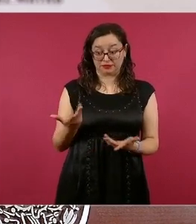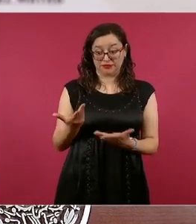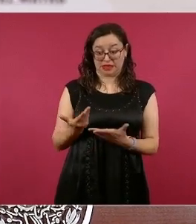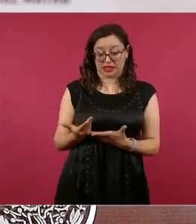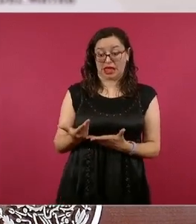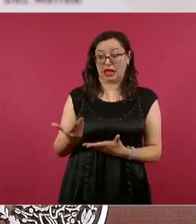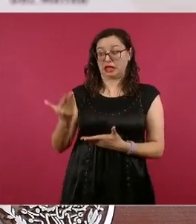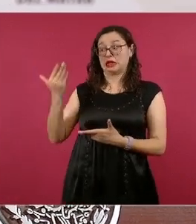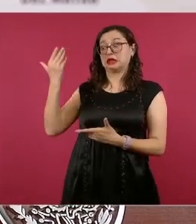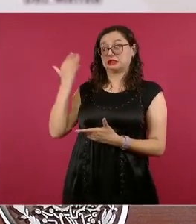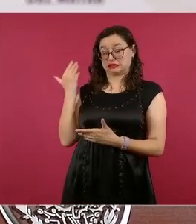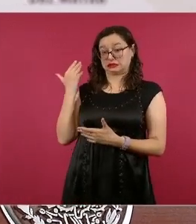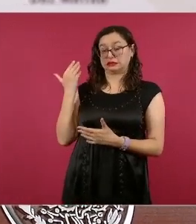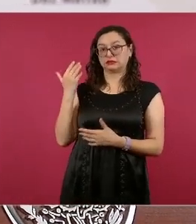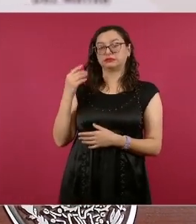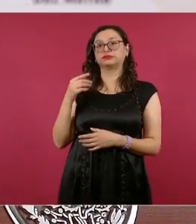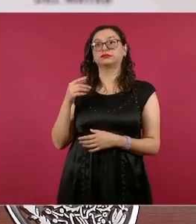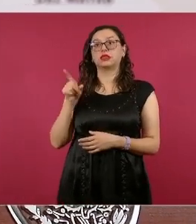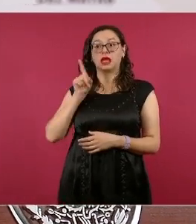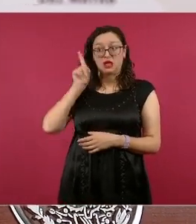Delfina,